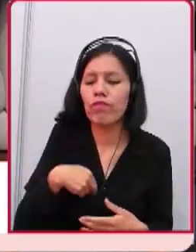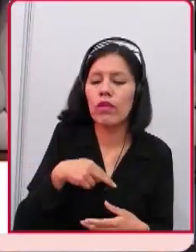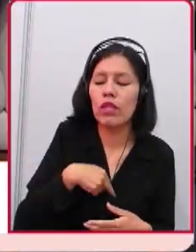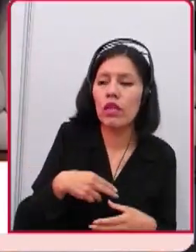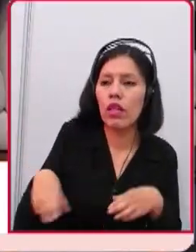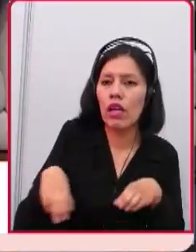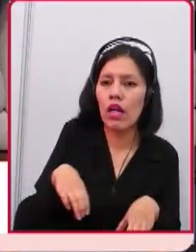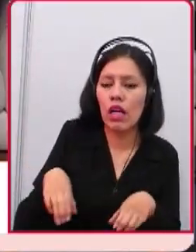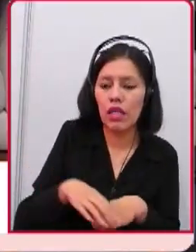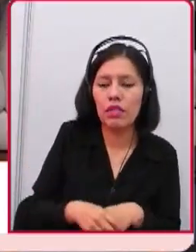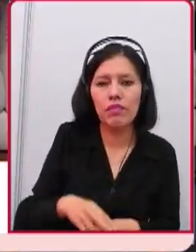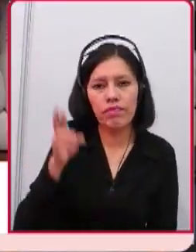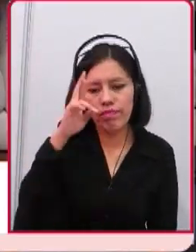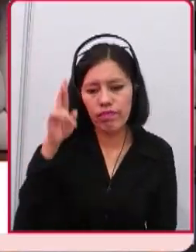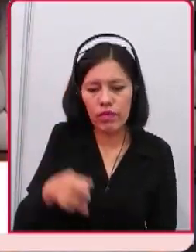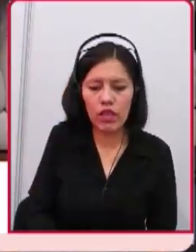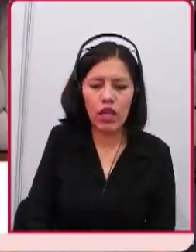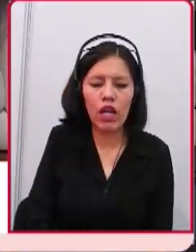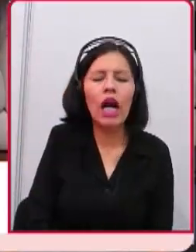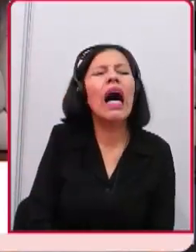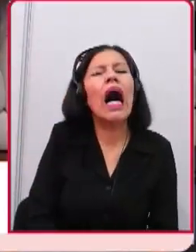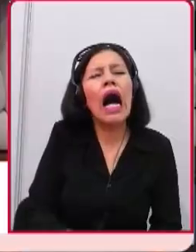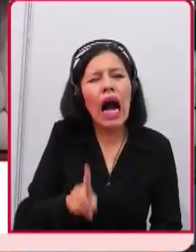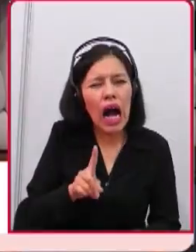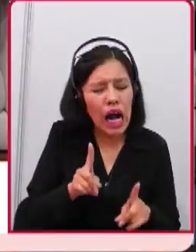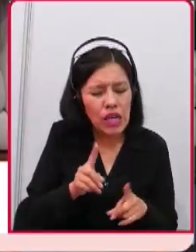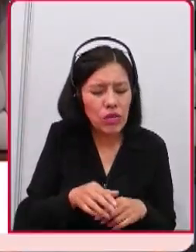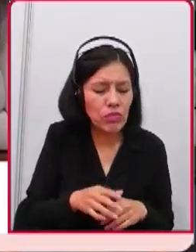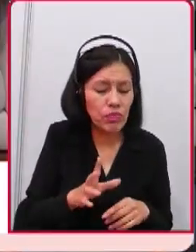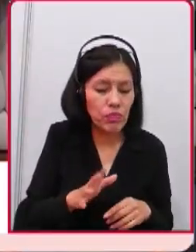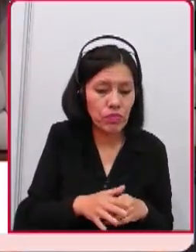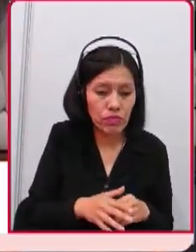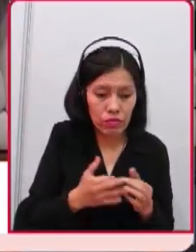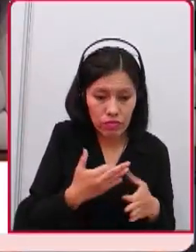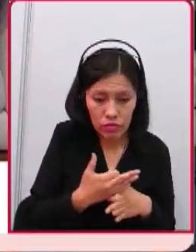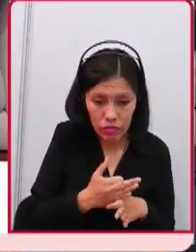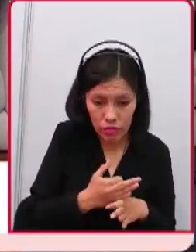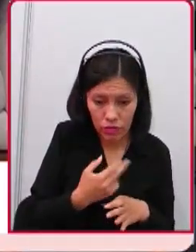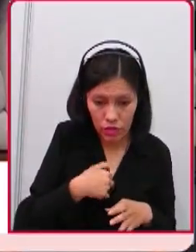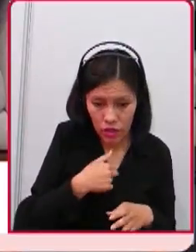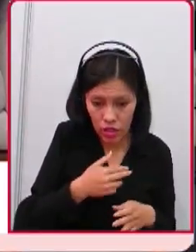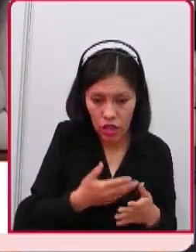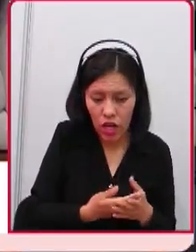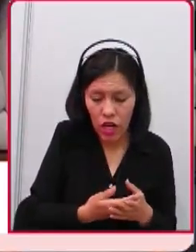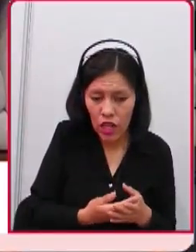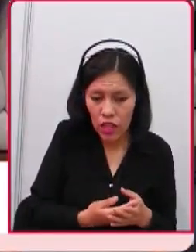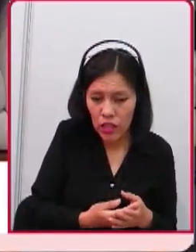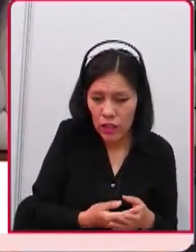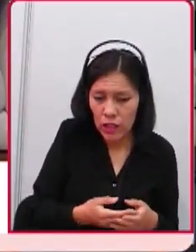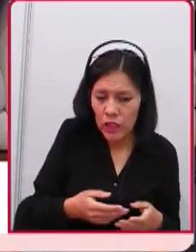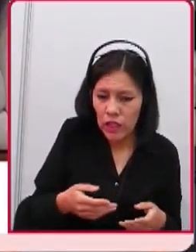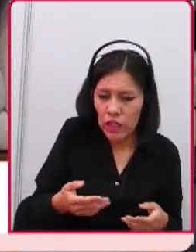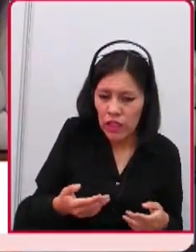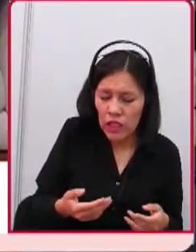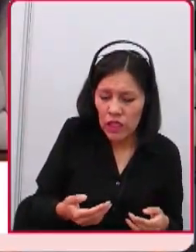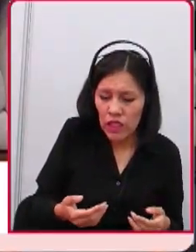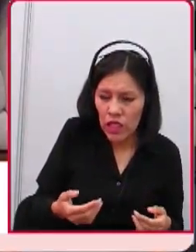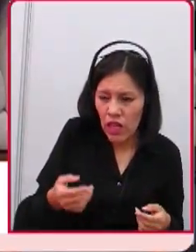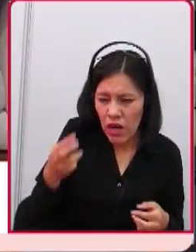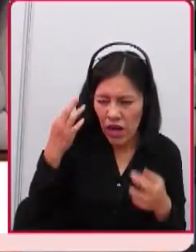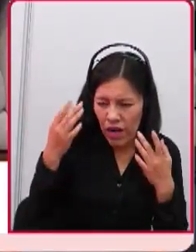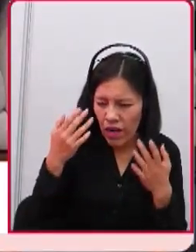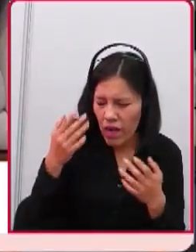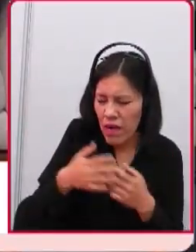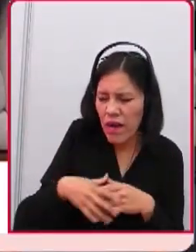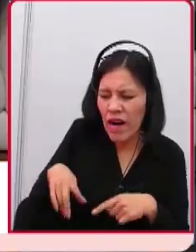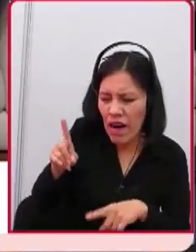por eso también. Hay algunas asunciones que estamos tomando, pero preferimos tomarnos algunos o adelantar algunos estudios